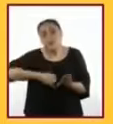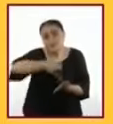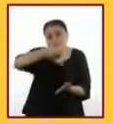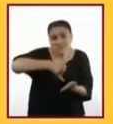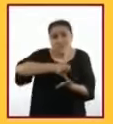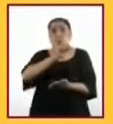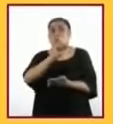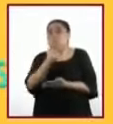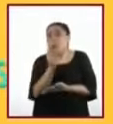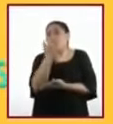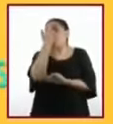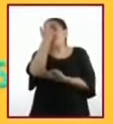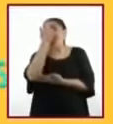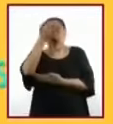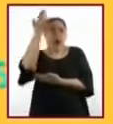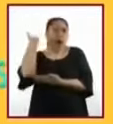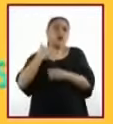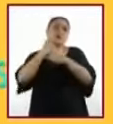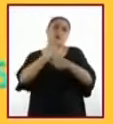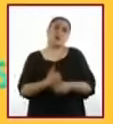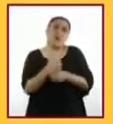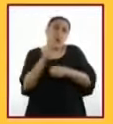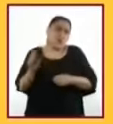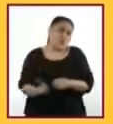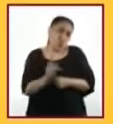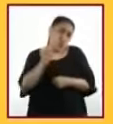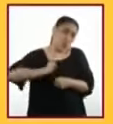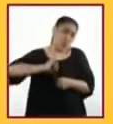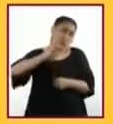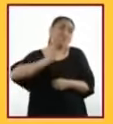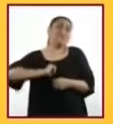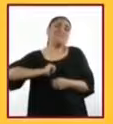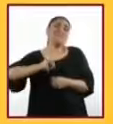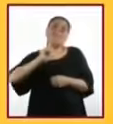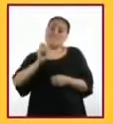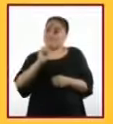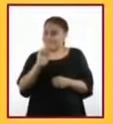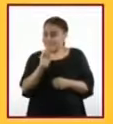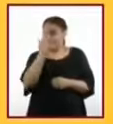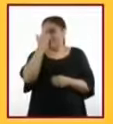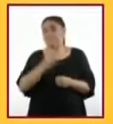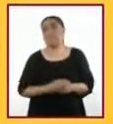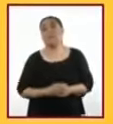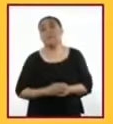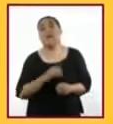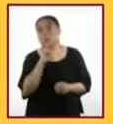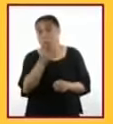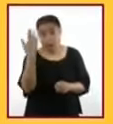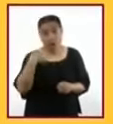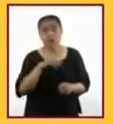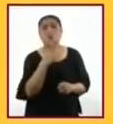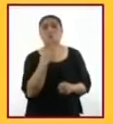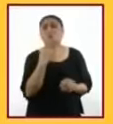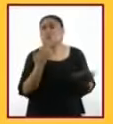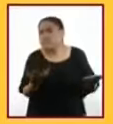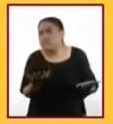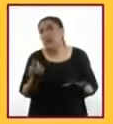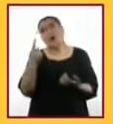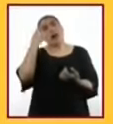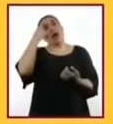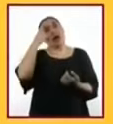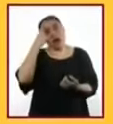para rememorar actos terribles que los pueblos antiguos habían experimentado. También las utilizaban para recordar los